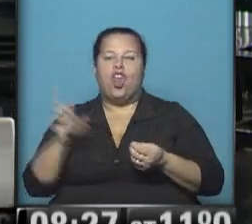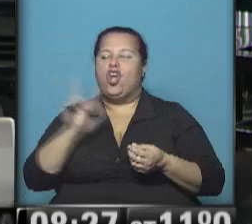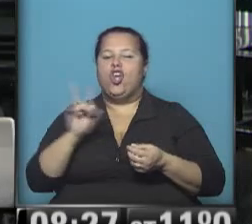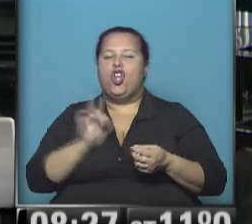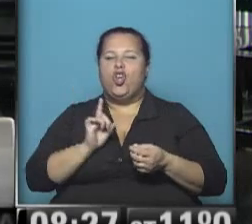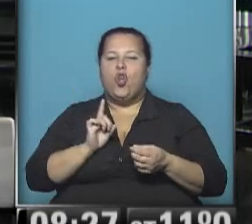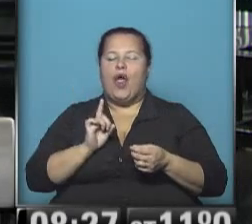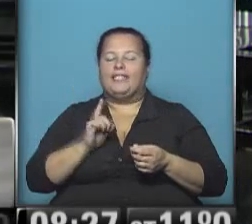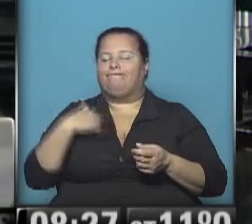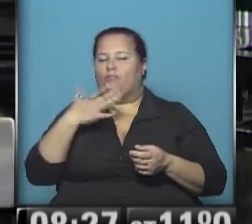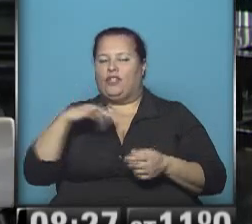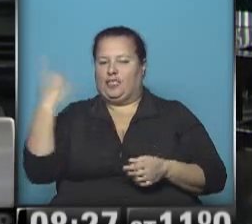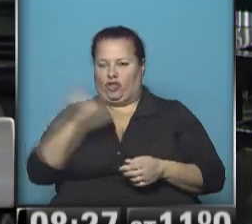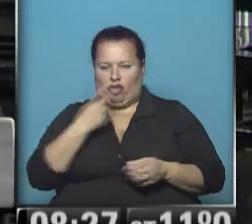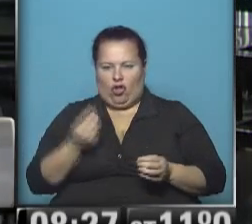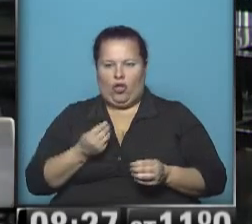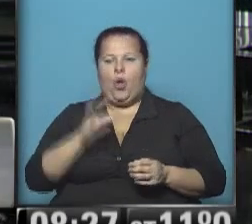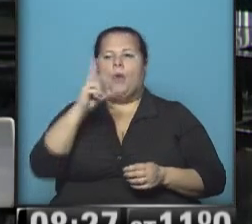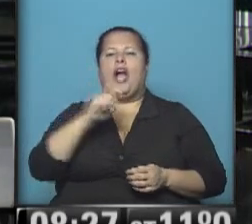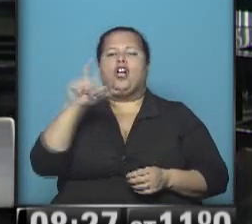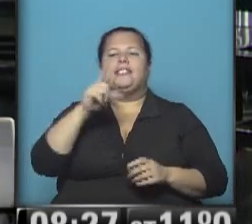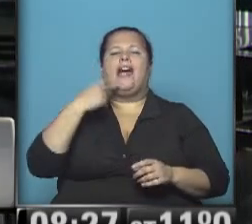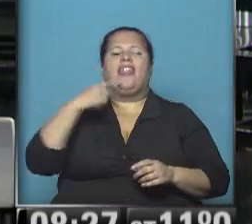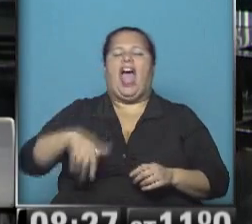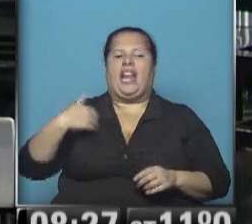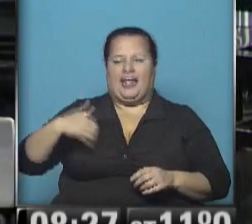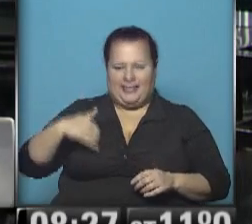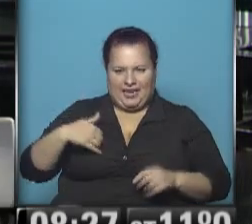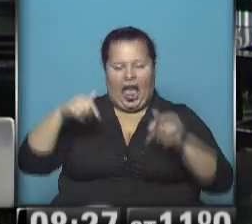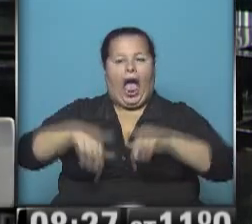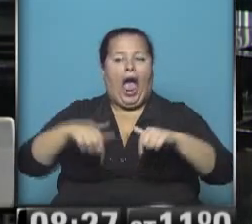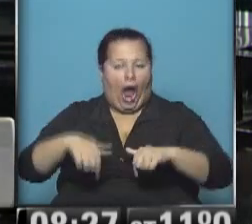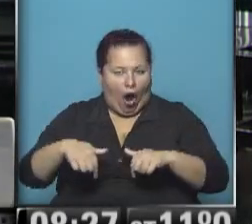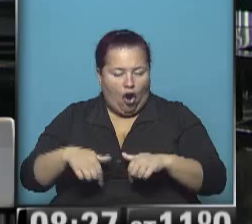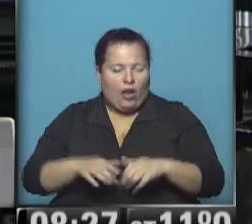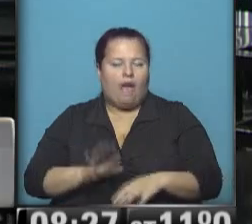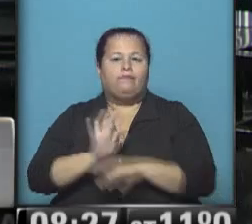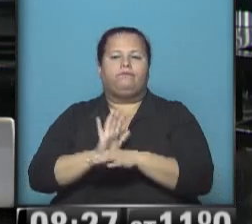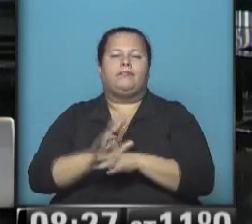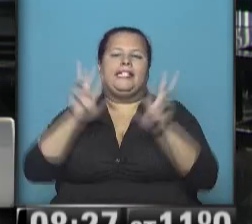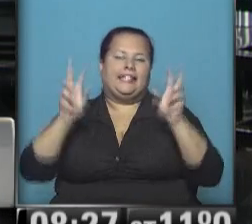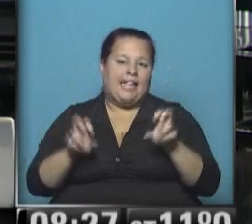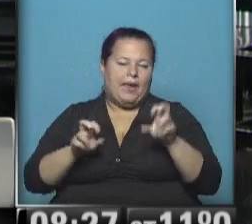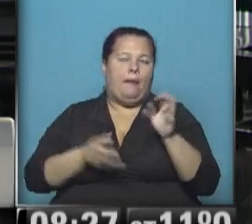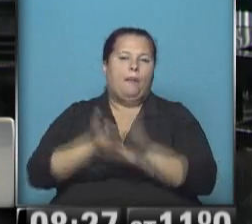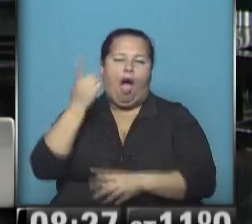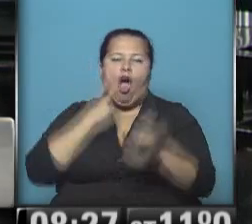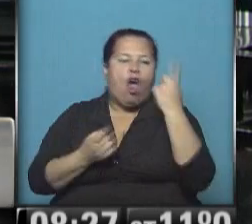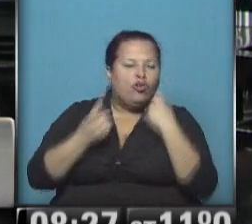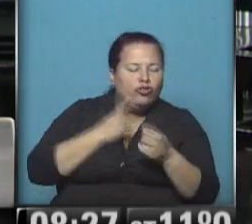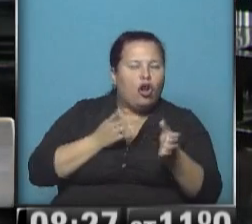entendimiento general de esto un poco central como el de argentina que en este momento estamos hablando del tema de que va regulando